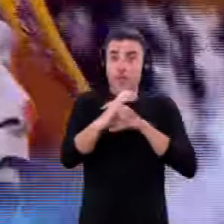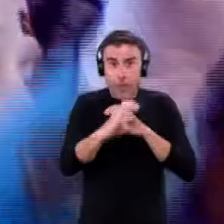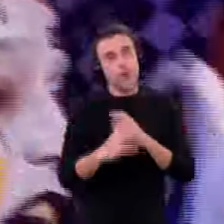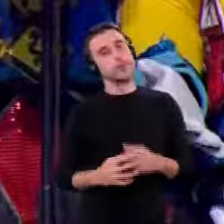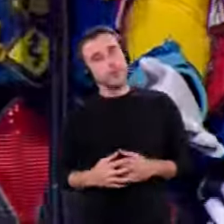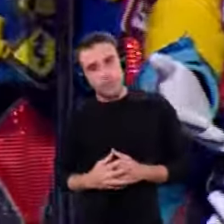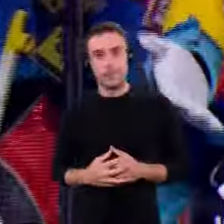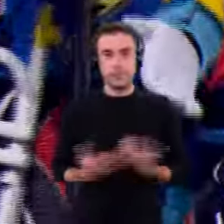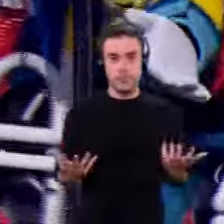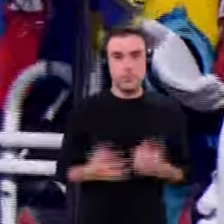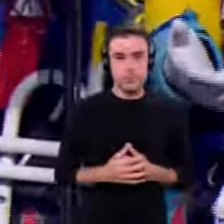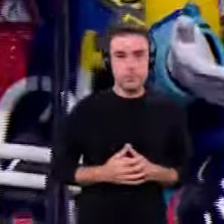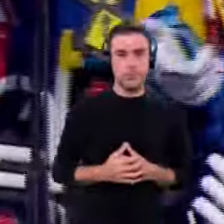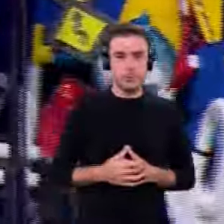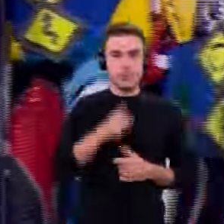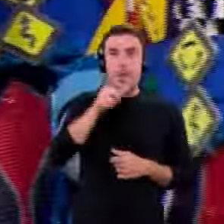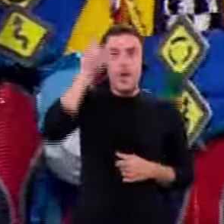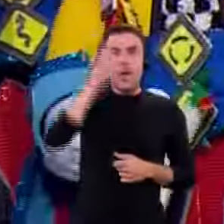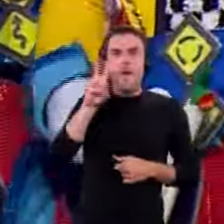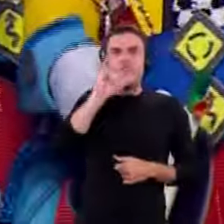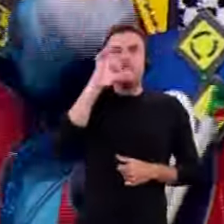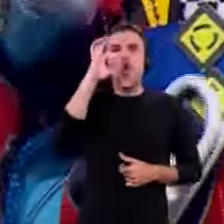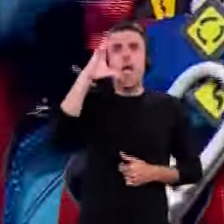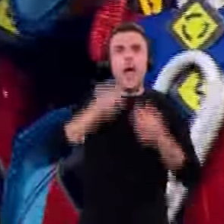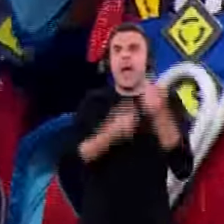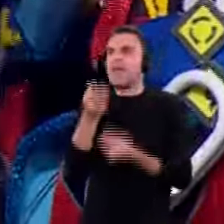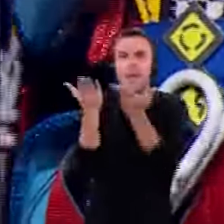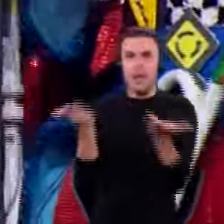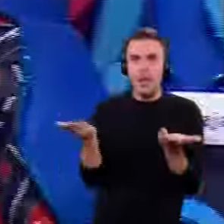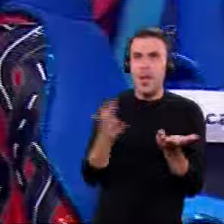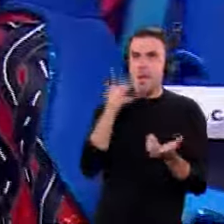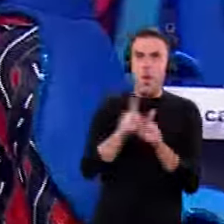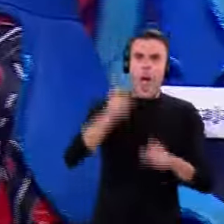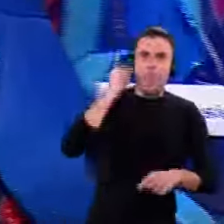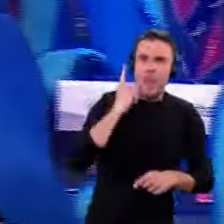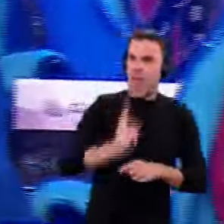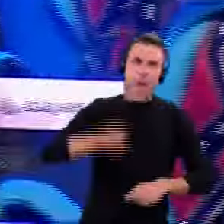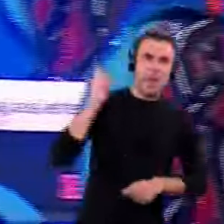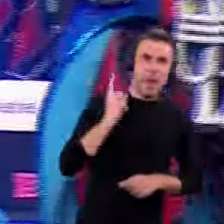contenedores. ¿Quién coño son estos de Visocan para tanta amenaza?